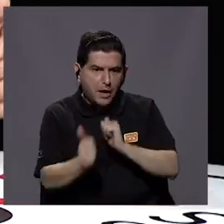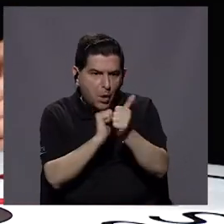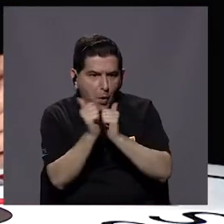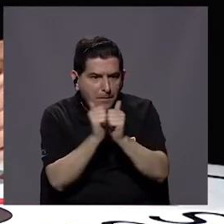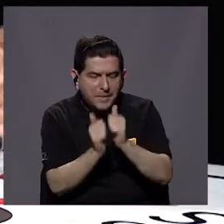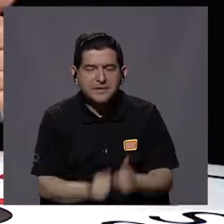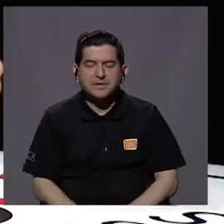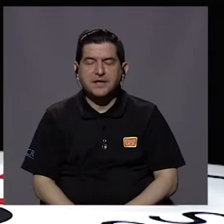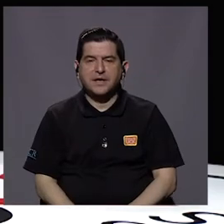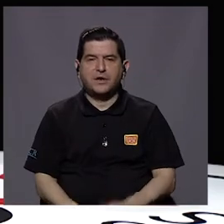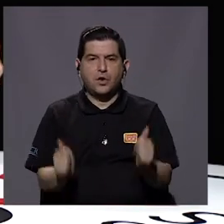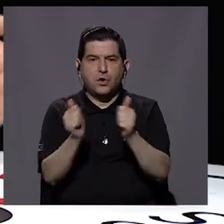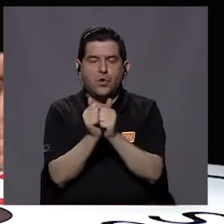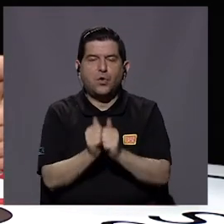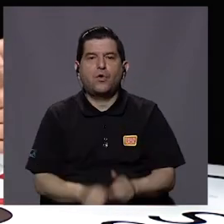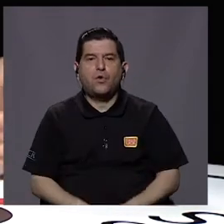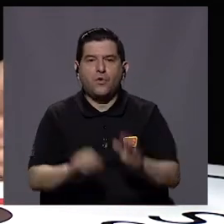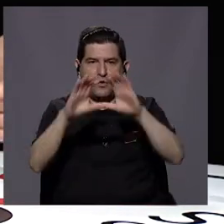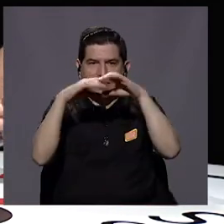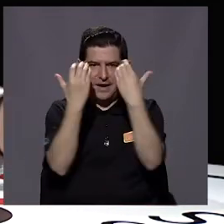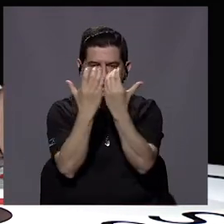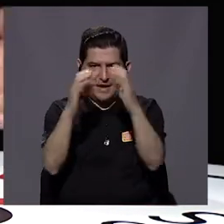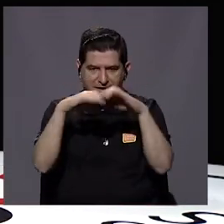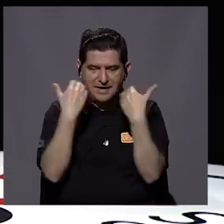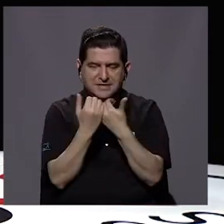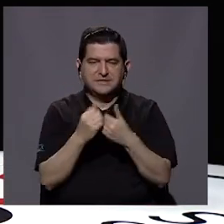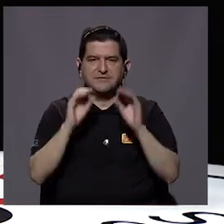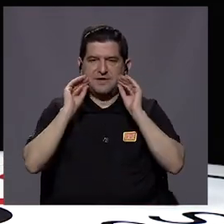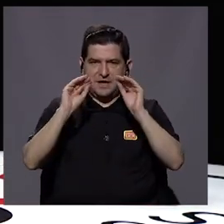con salarios en la categoría académica que